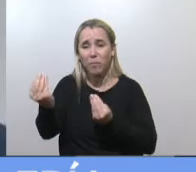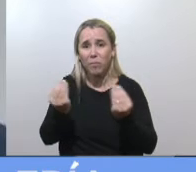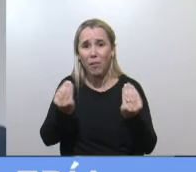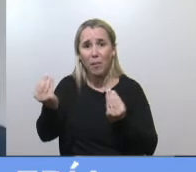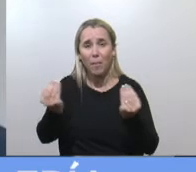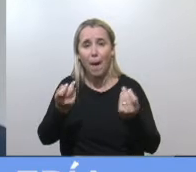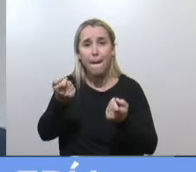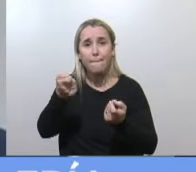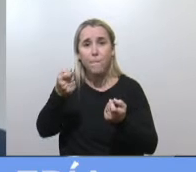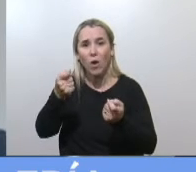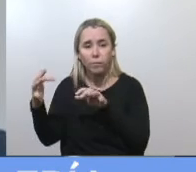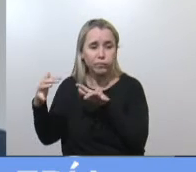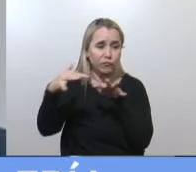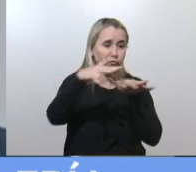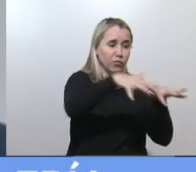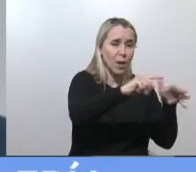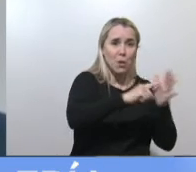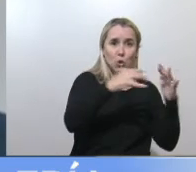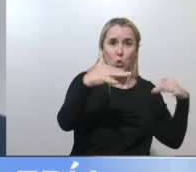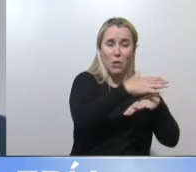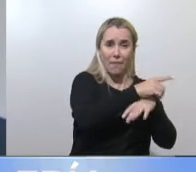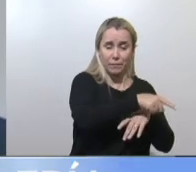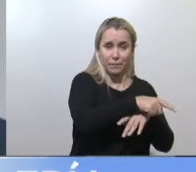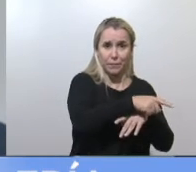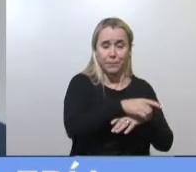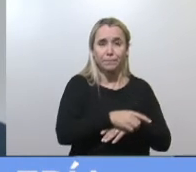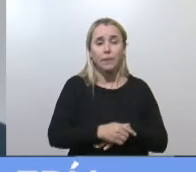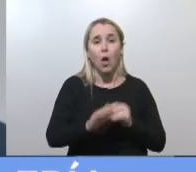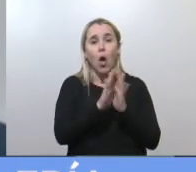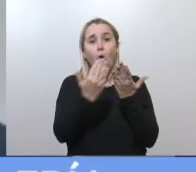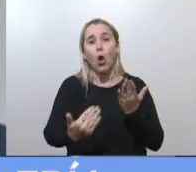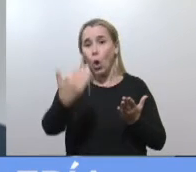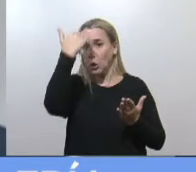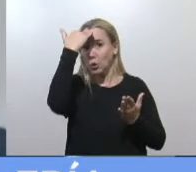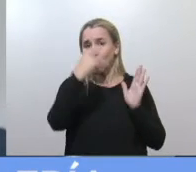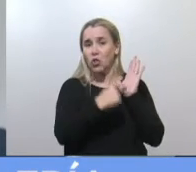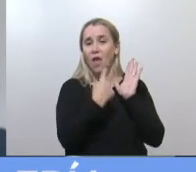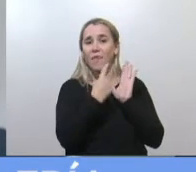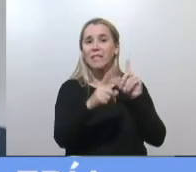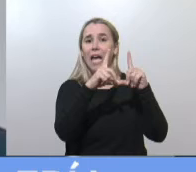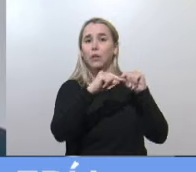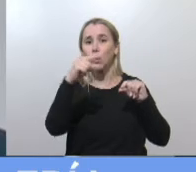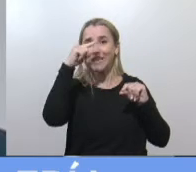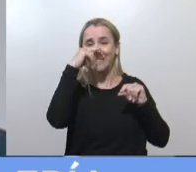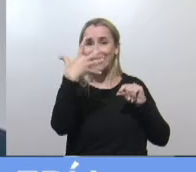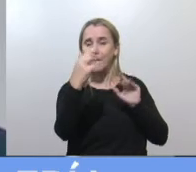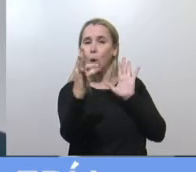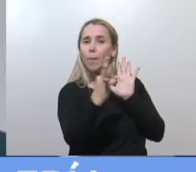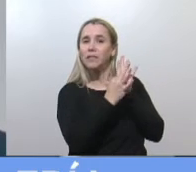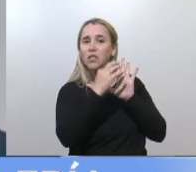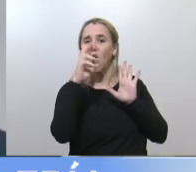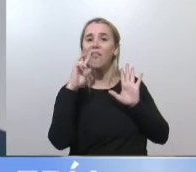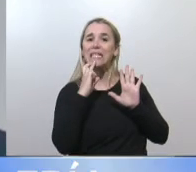inmigración y concentración en la ciudad. Nuestra Constitución Nacional manda en su artículo 75, inciso